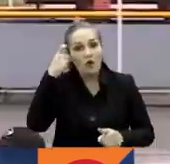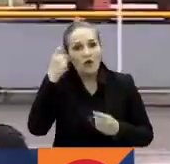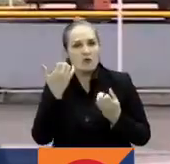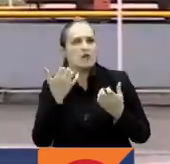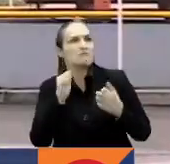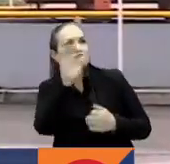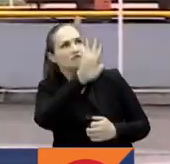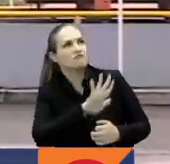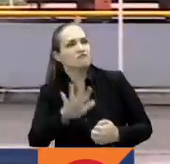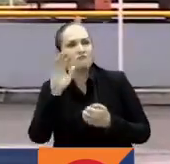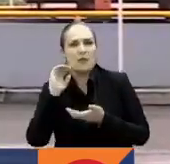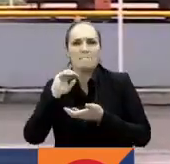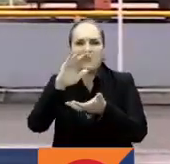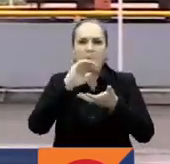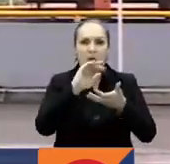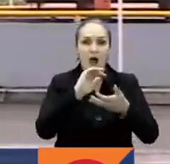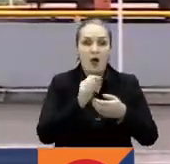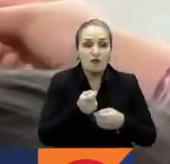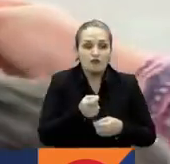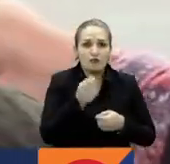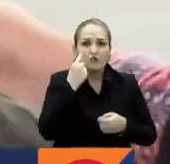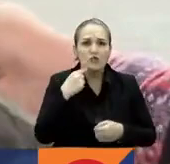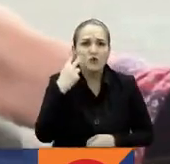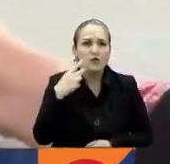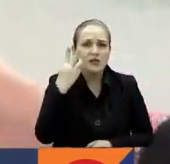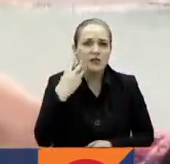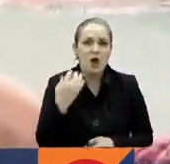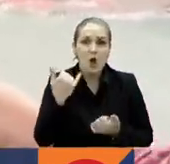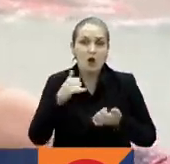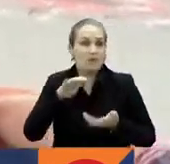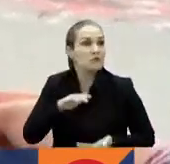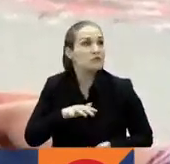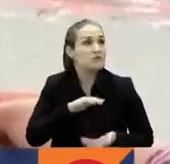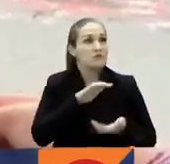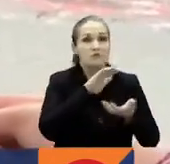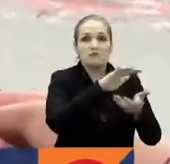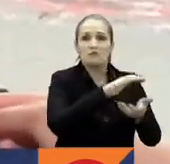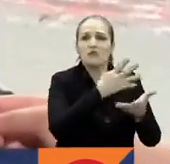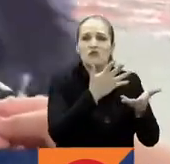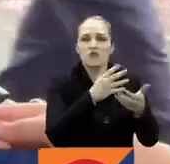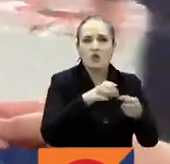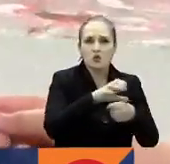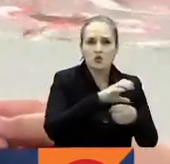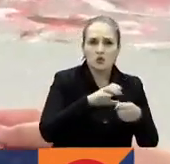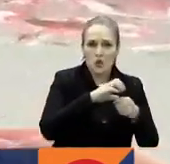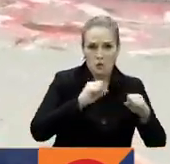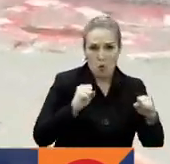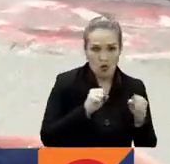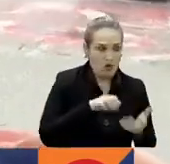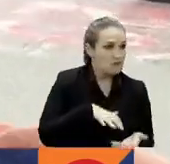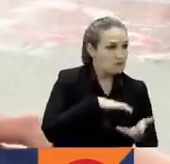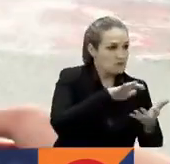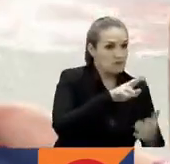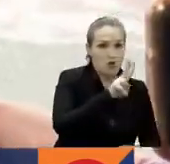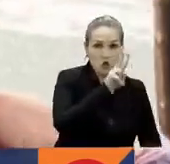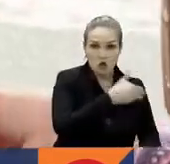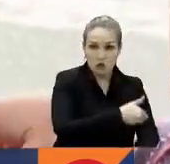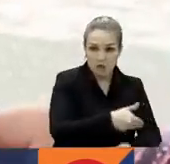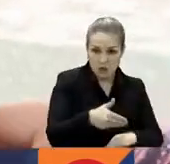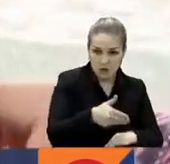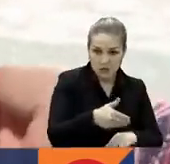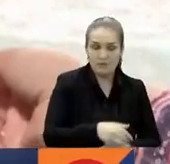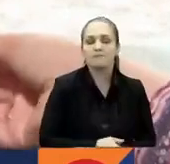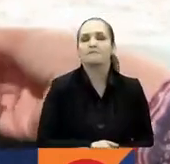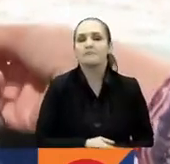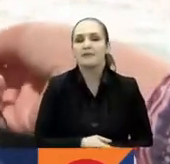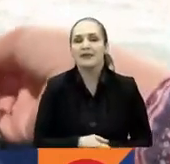país en no más de 3 días. Esperamos hoy entregarle una cantidad importante a la ciudad de Bogotá, 2 millones para capitales,